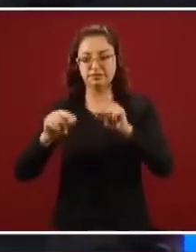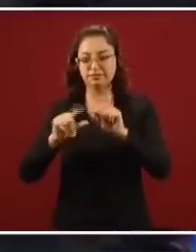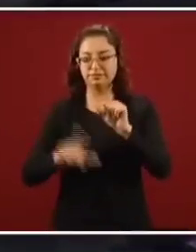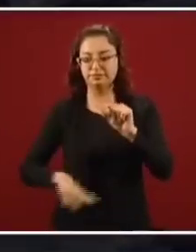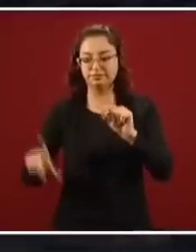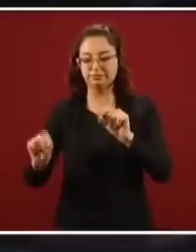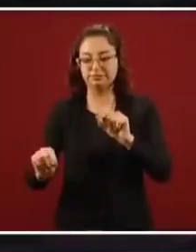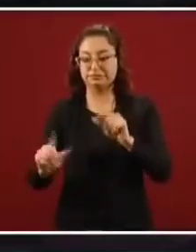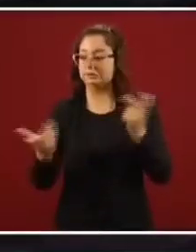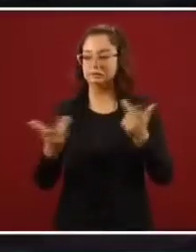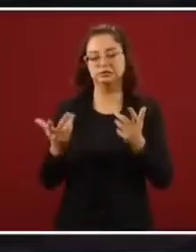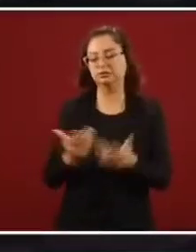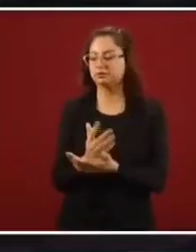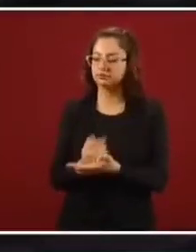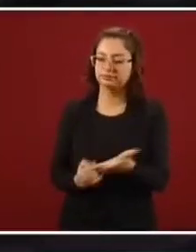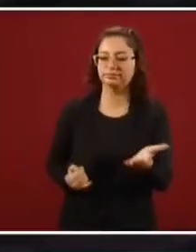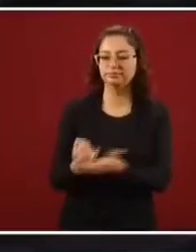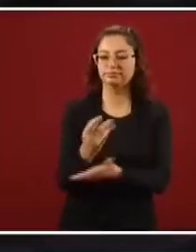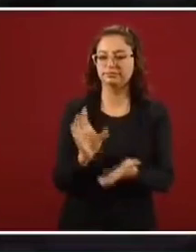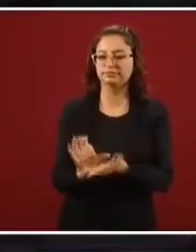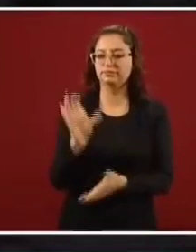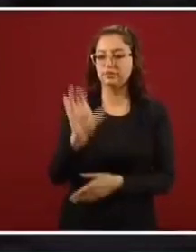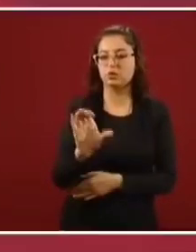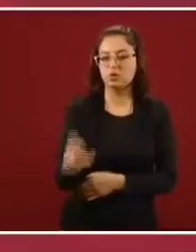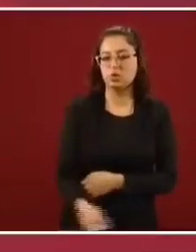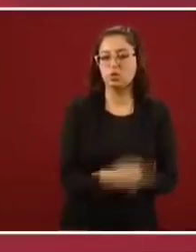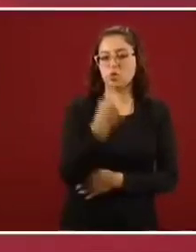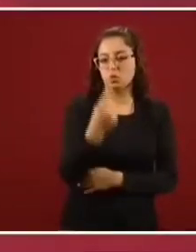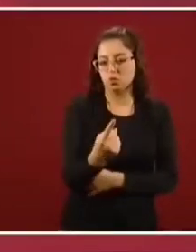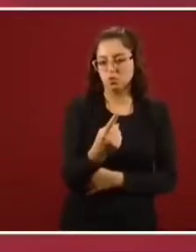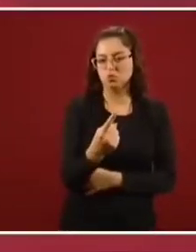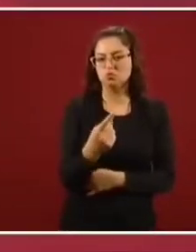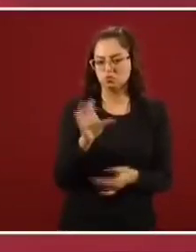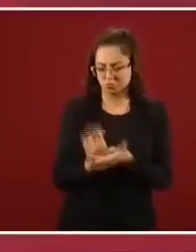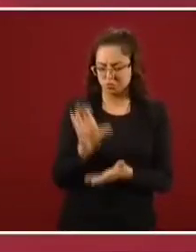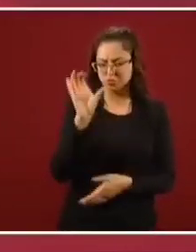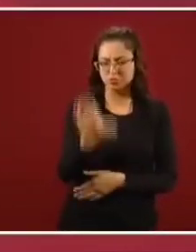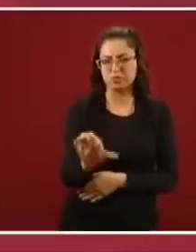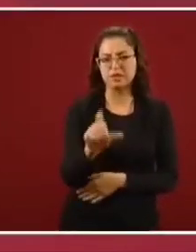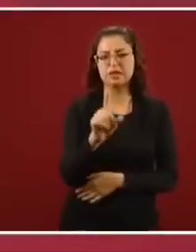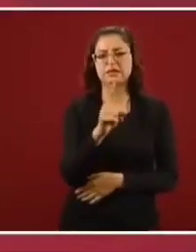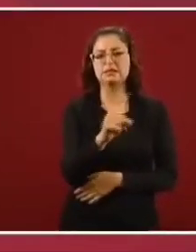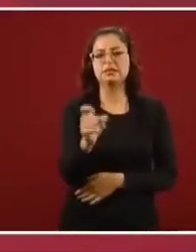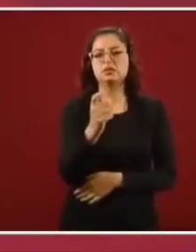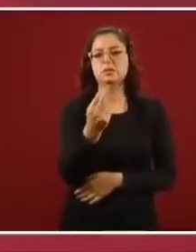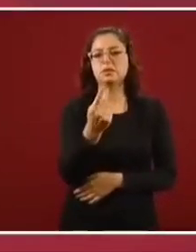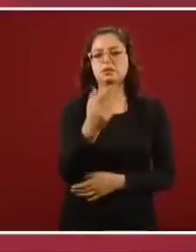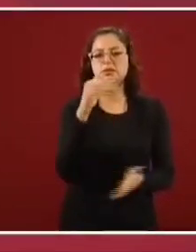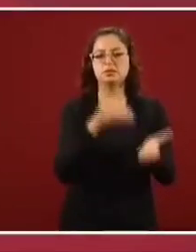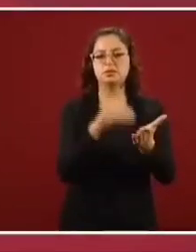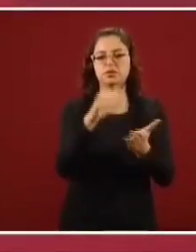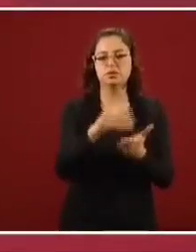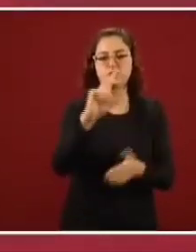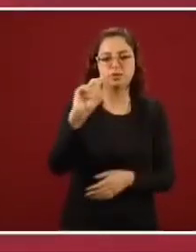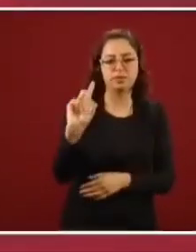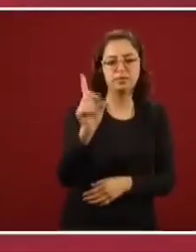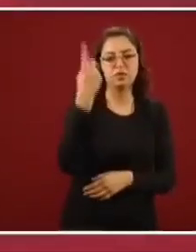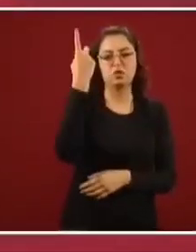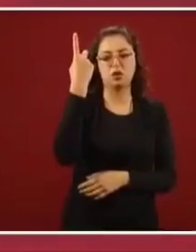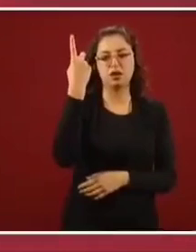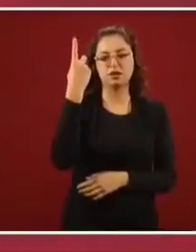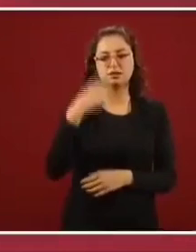interesados y uno de ellos ofrece 125 millones de dólares. Nosotros no podemos venderlo